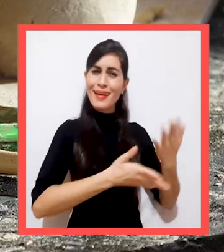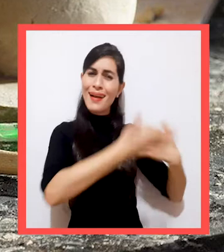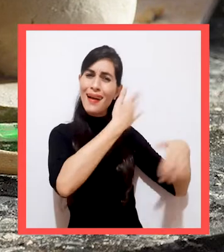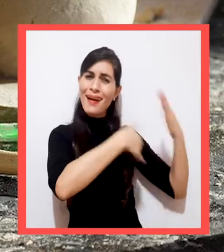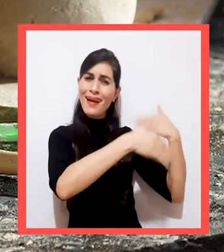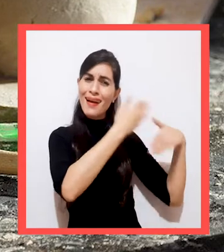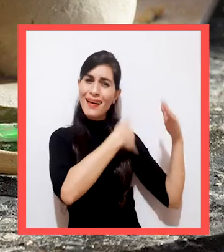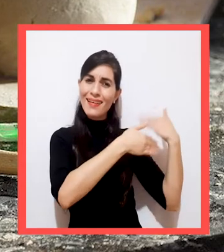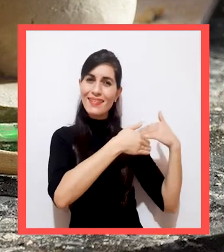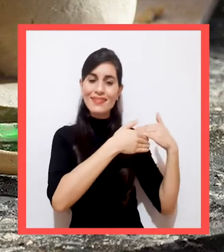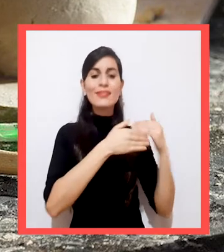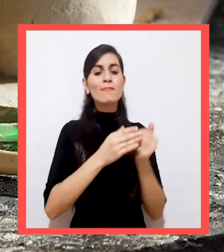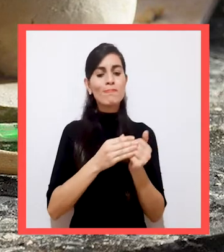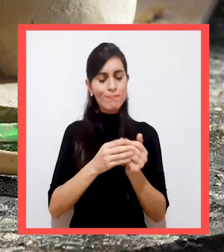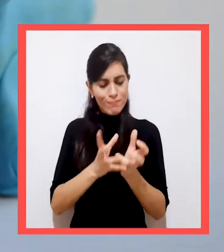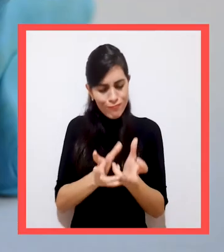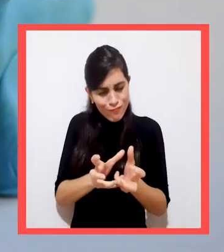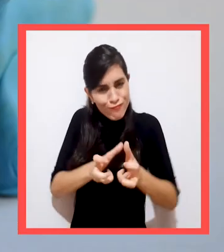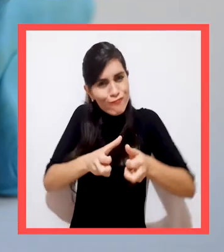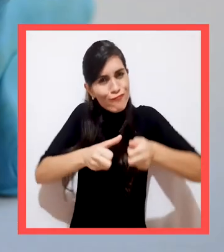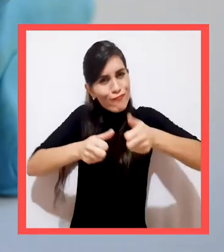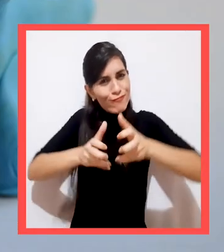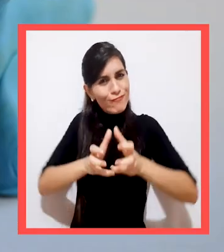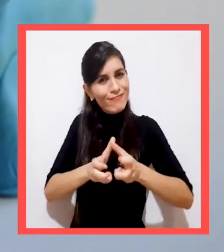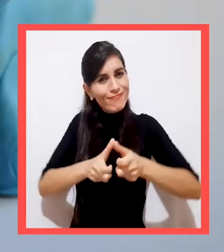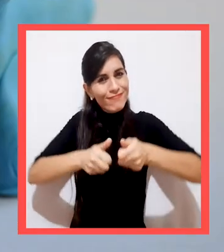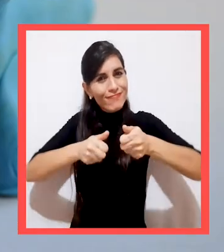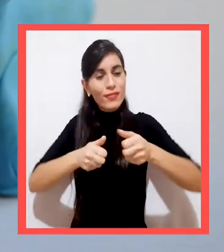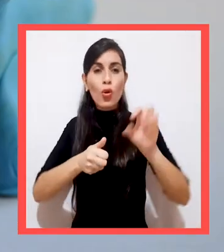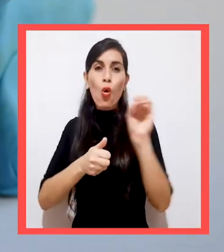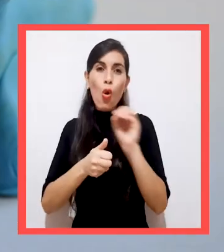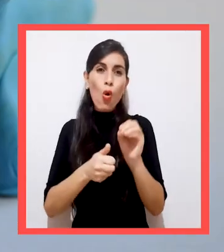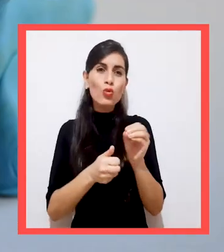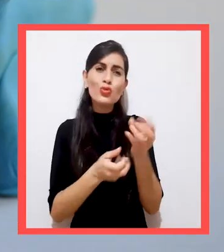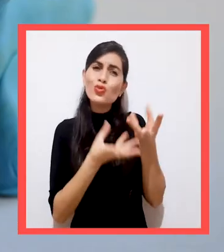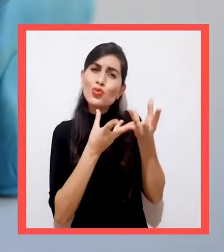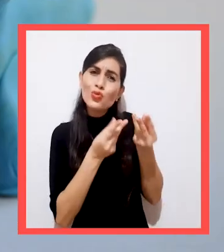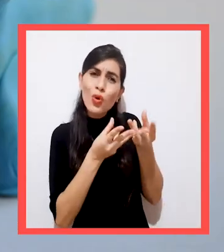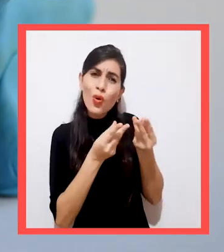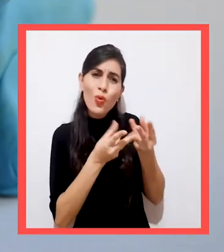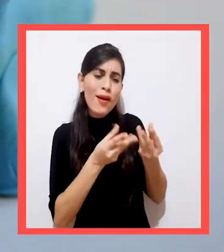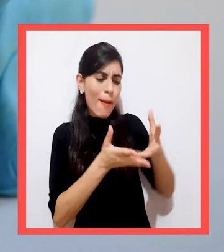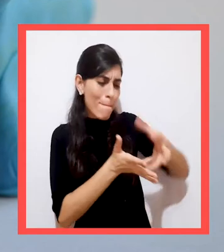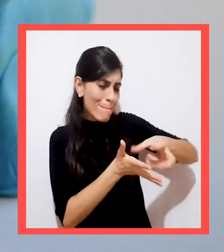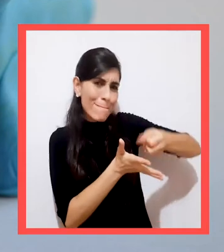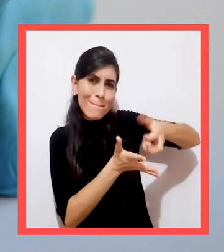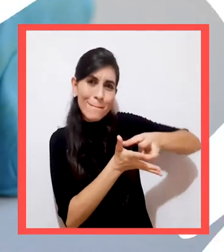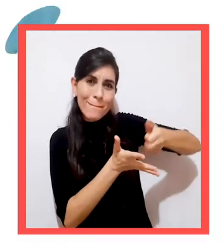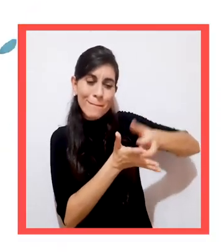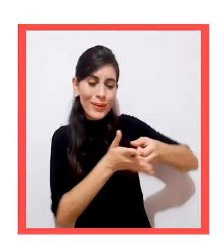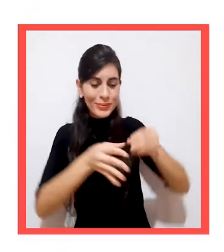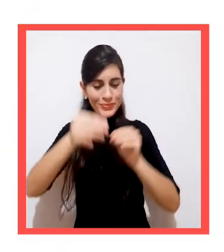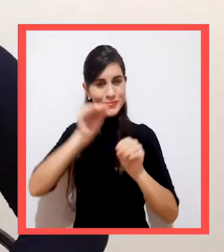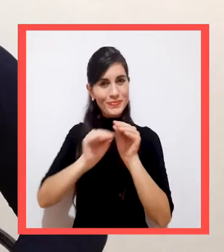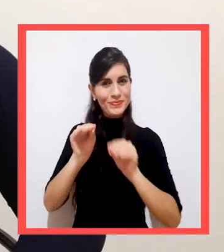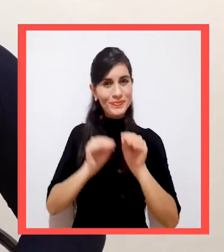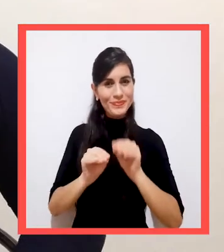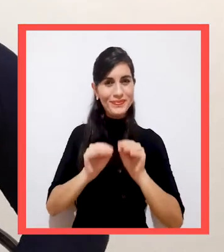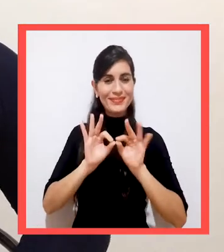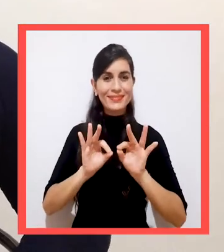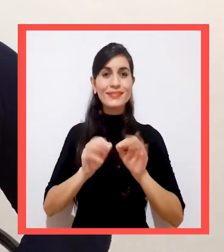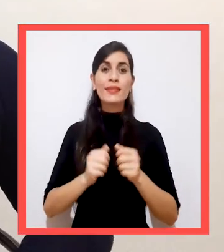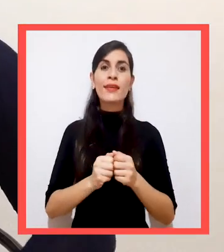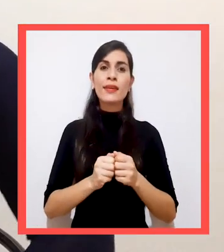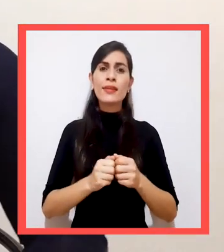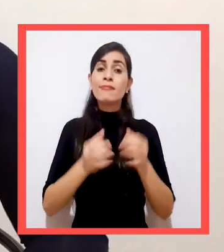más tradicionales como la arcilla, el yeso, la plastilina y las pastas alternativas. La